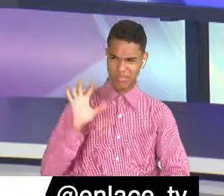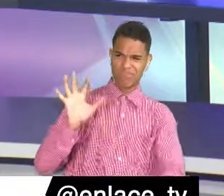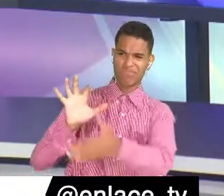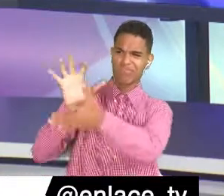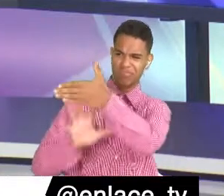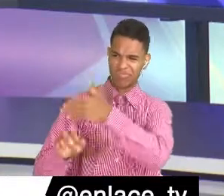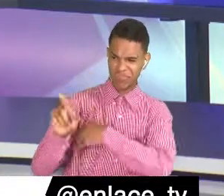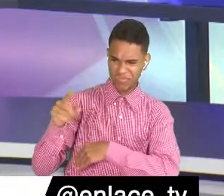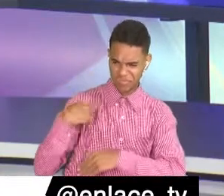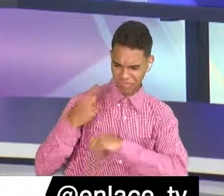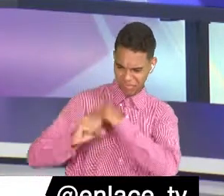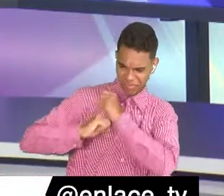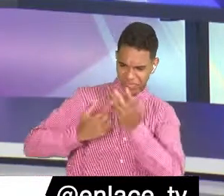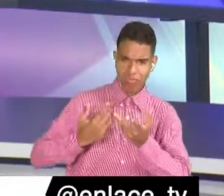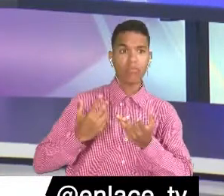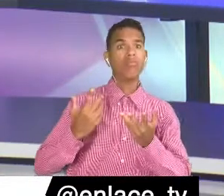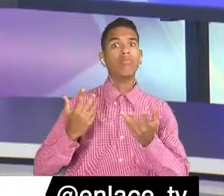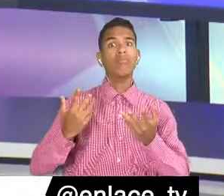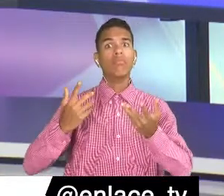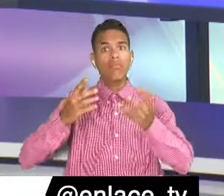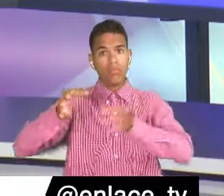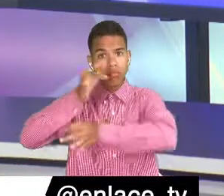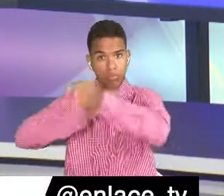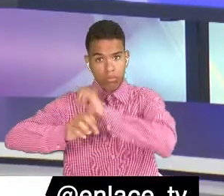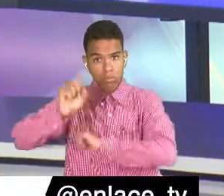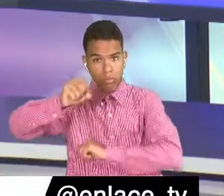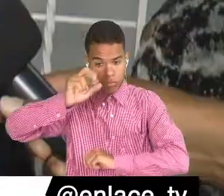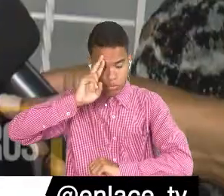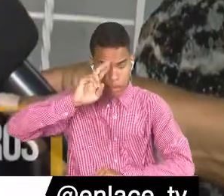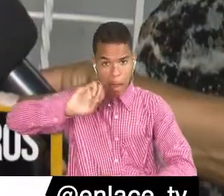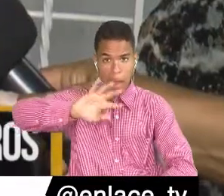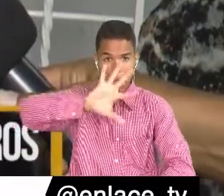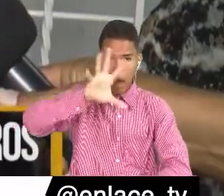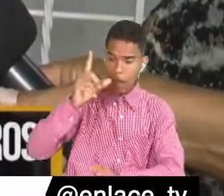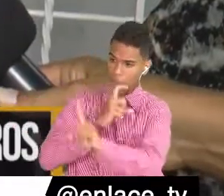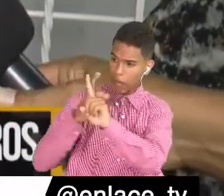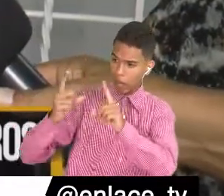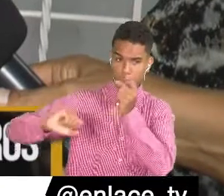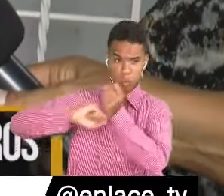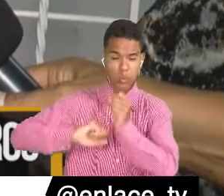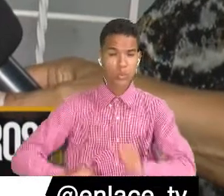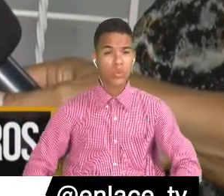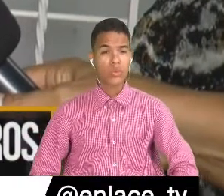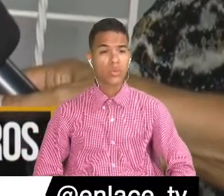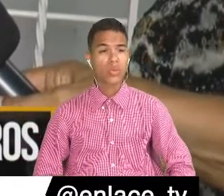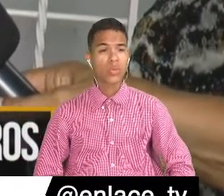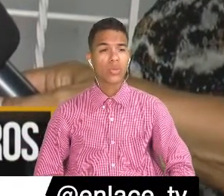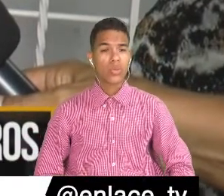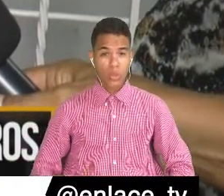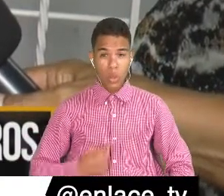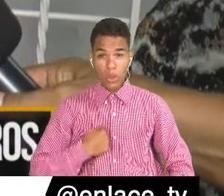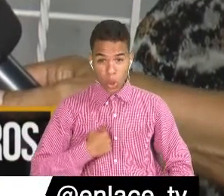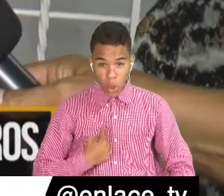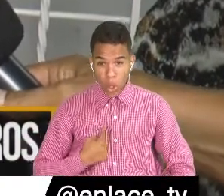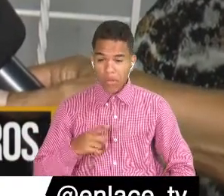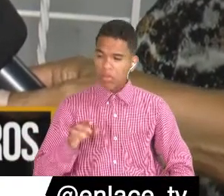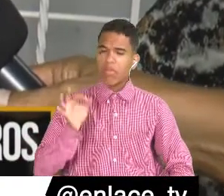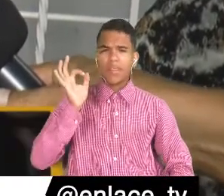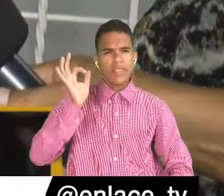al folclor vallenato de la región del Magdalena Medio. Yo soy una de las personas que he tratado de que siempre se den cuenta